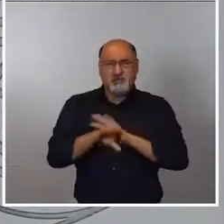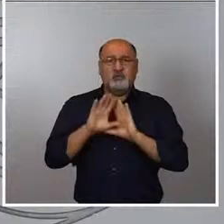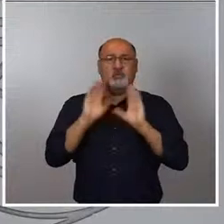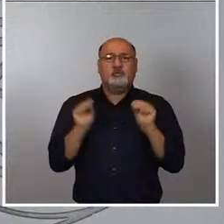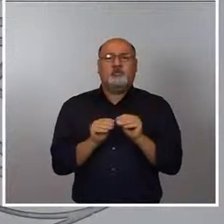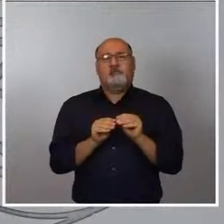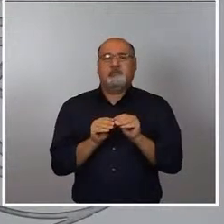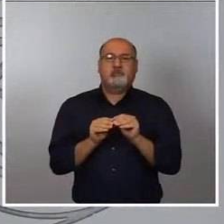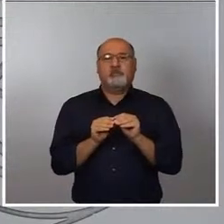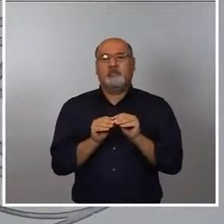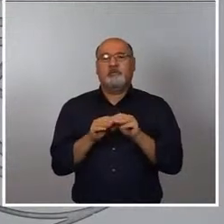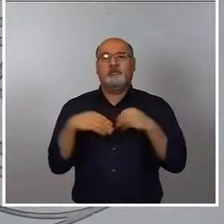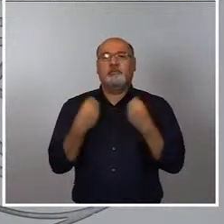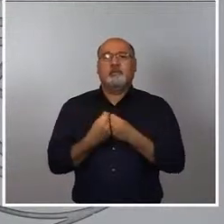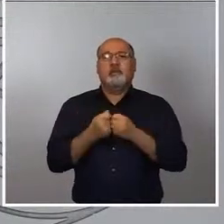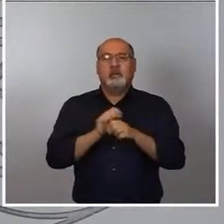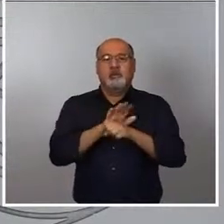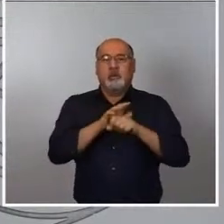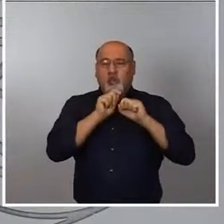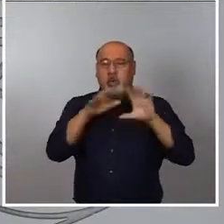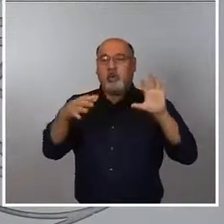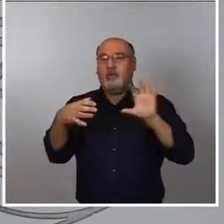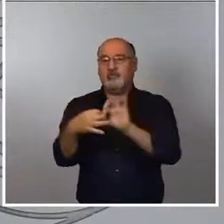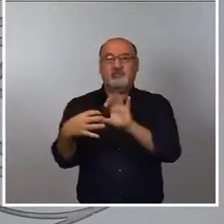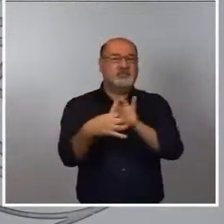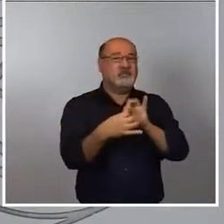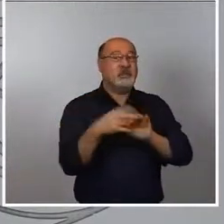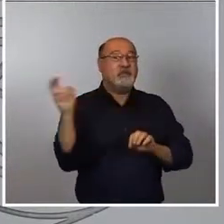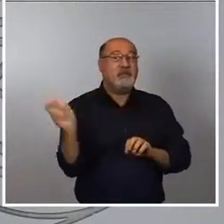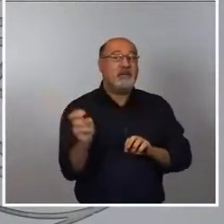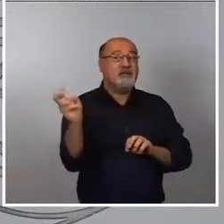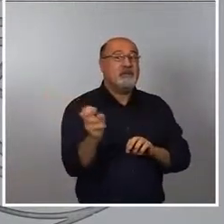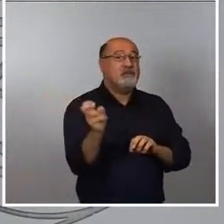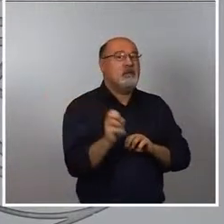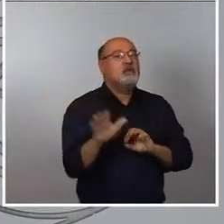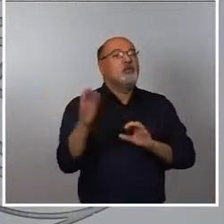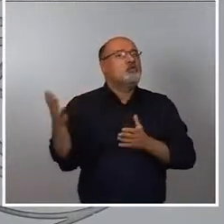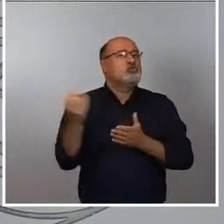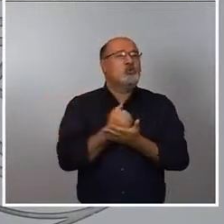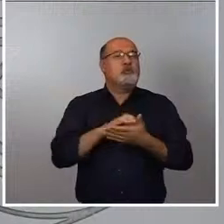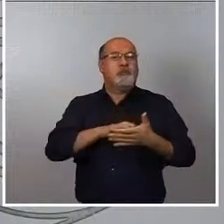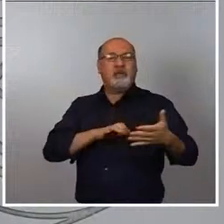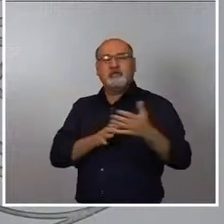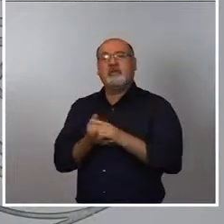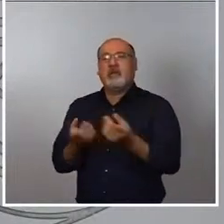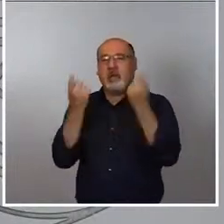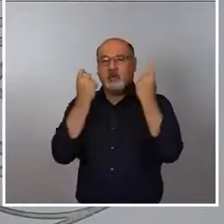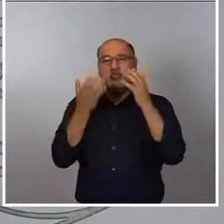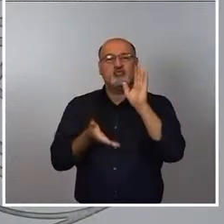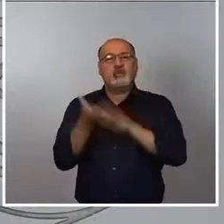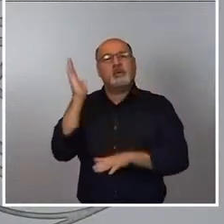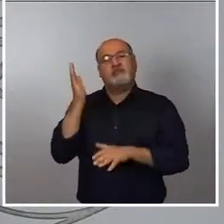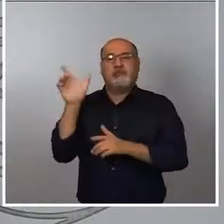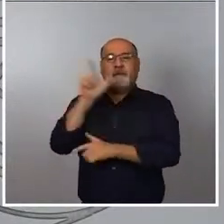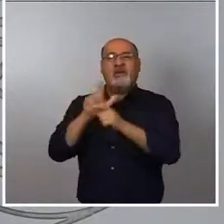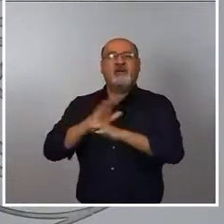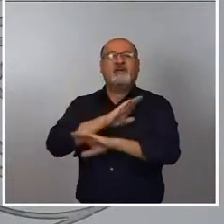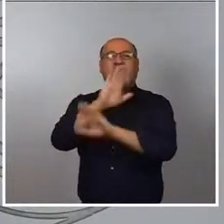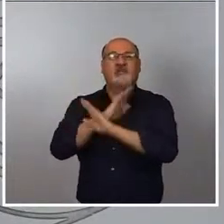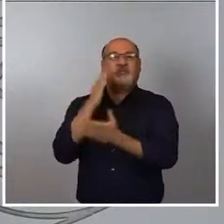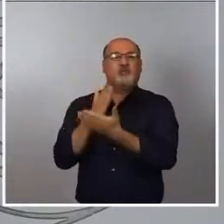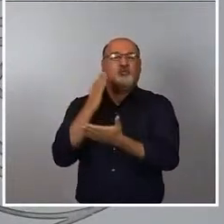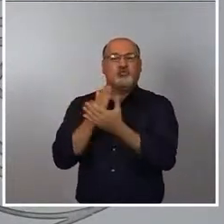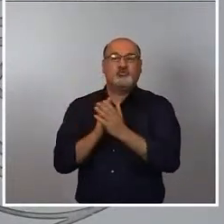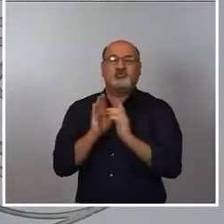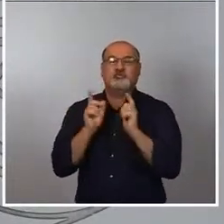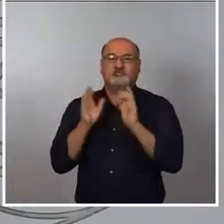los notes los brotes están asociados a viajes de fin de curso masivo uno de ellos el que ya conocemos ha afectado a 12